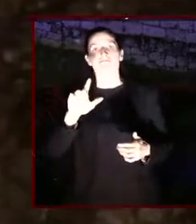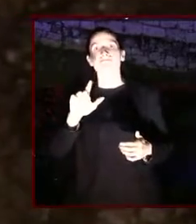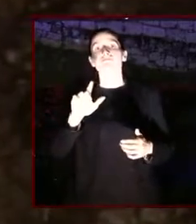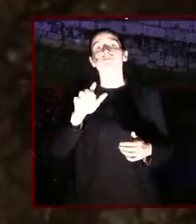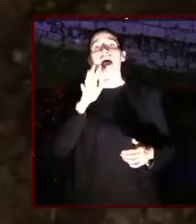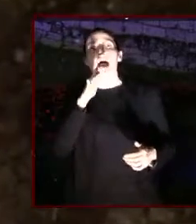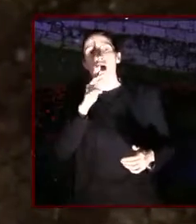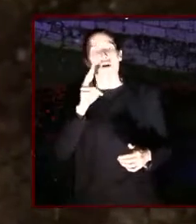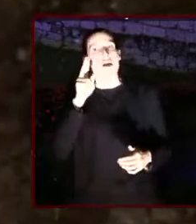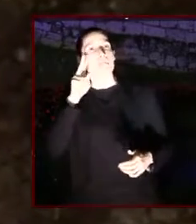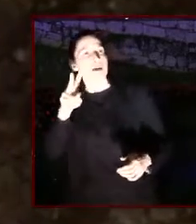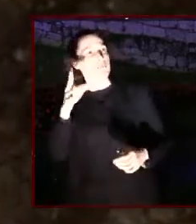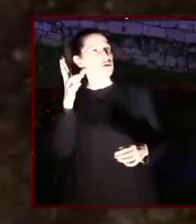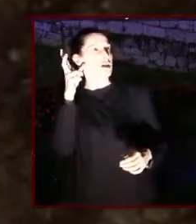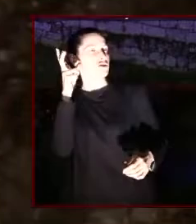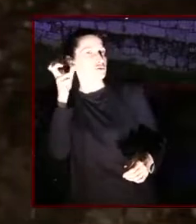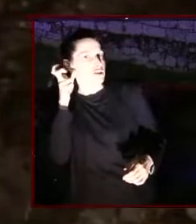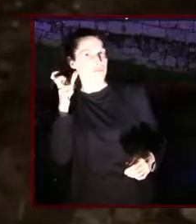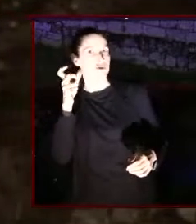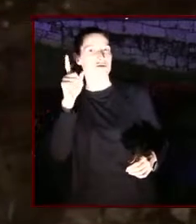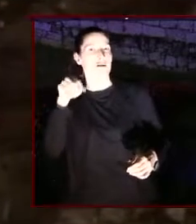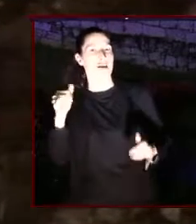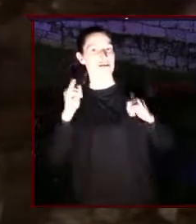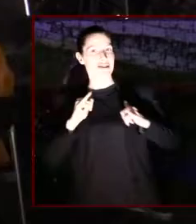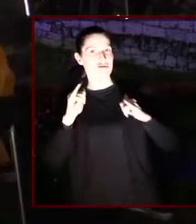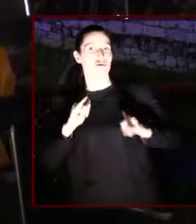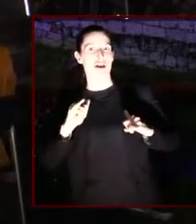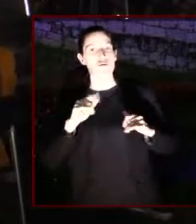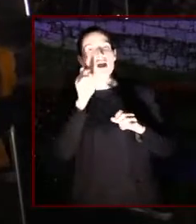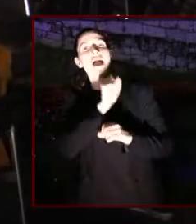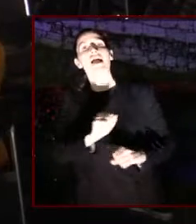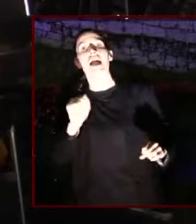escoitar e gozar desta canción chamada Marea.